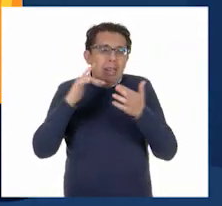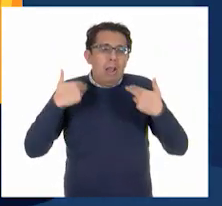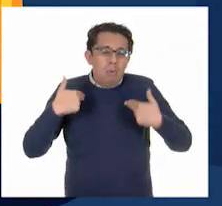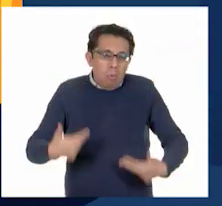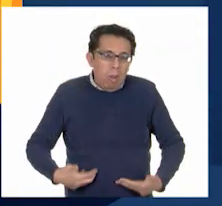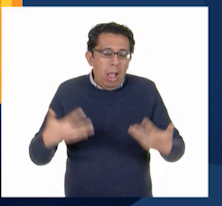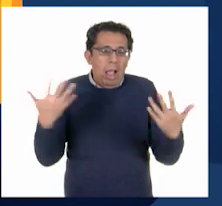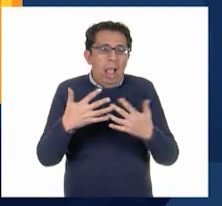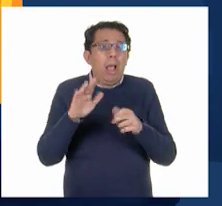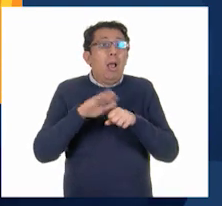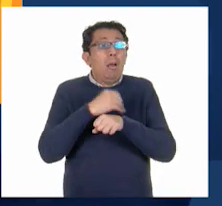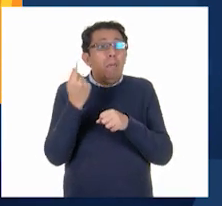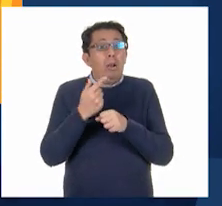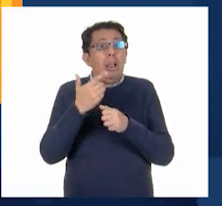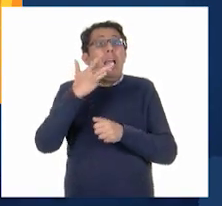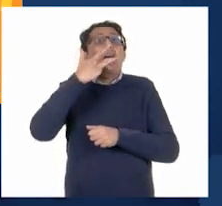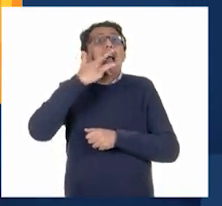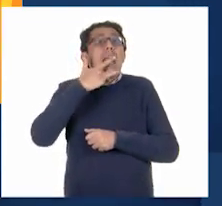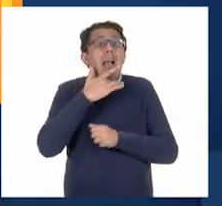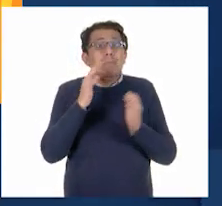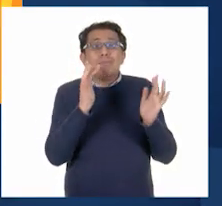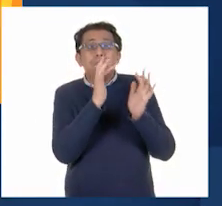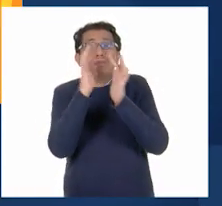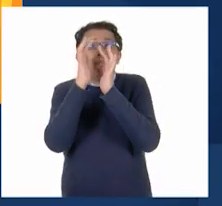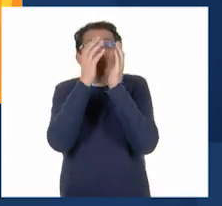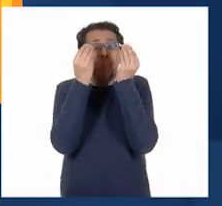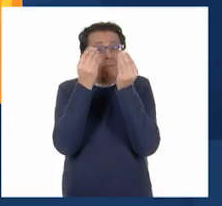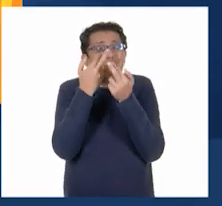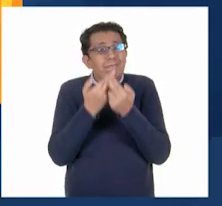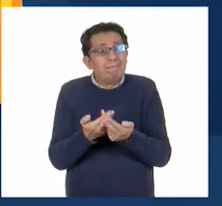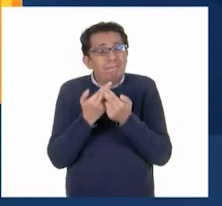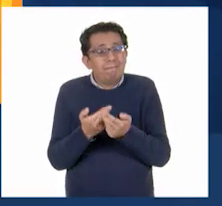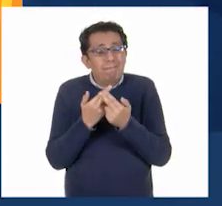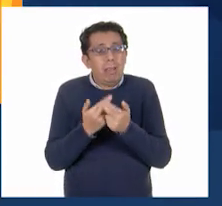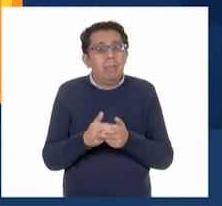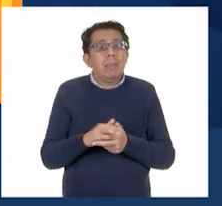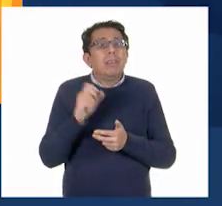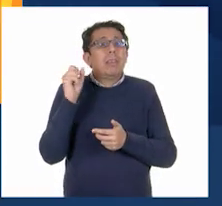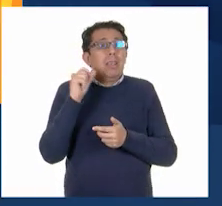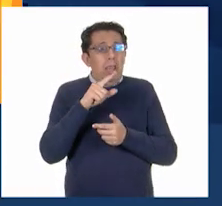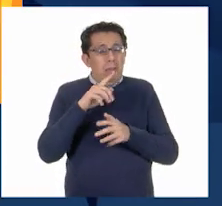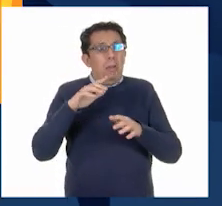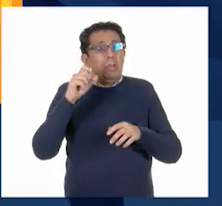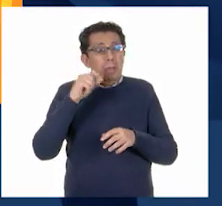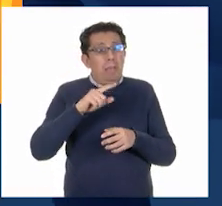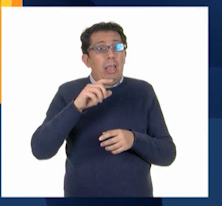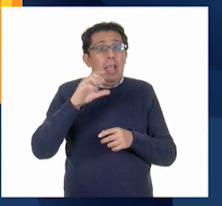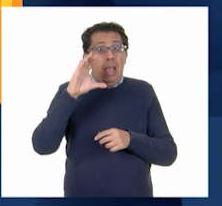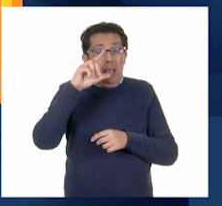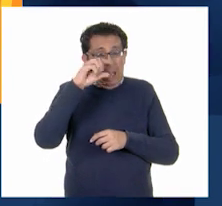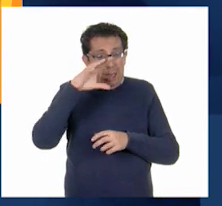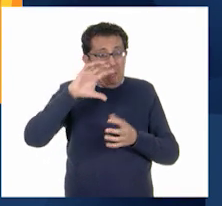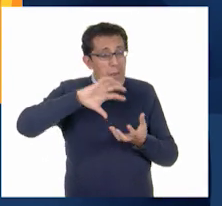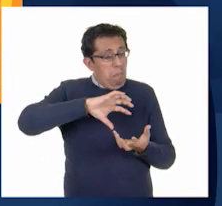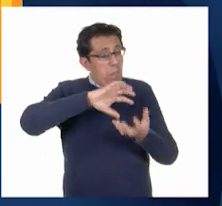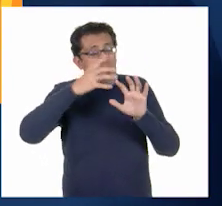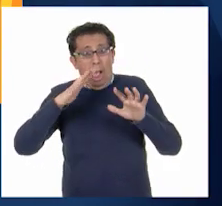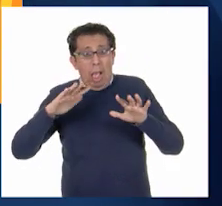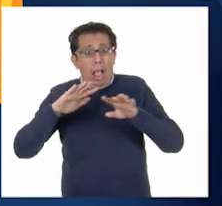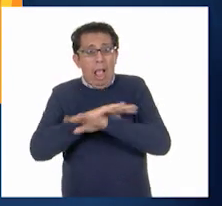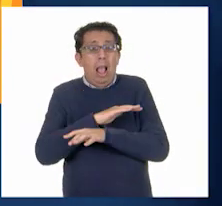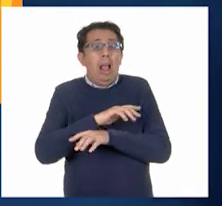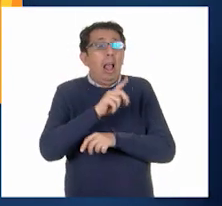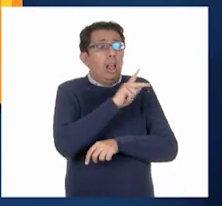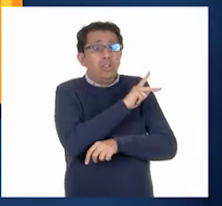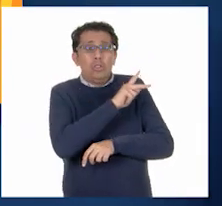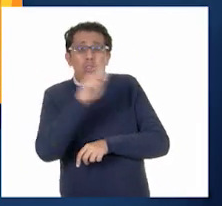gases y compuestos de efecto invernadero en la atmósfera. Sabemos también que el cambio climático es un fenómeno global que nos afecta a todos,